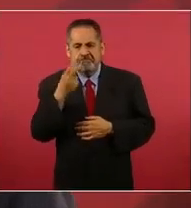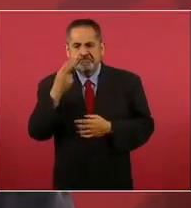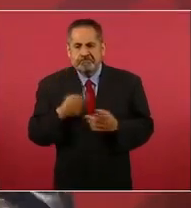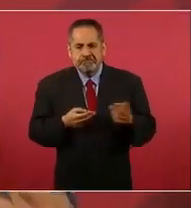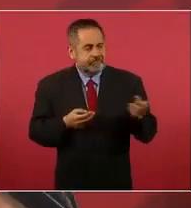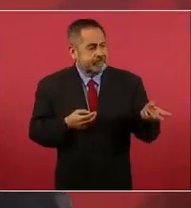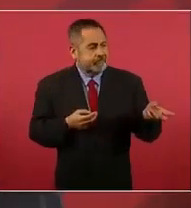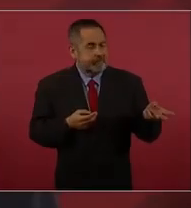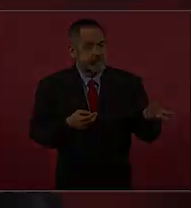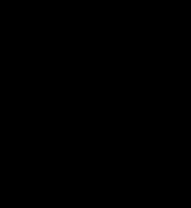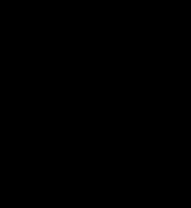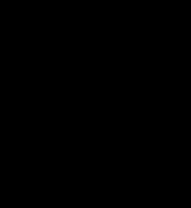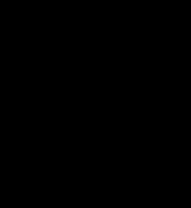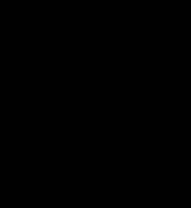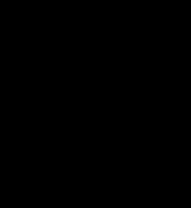porque antes